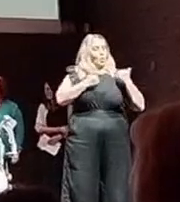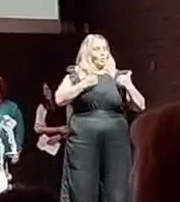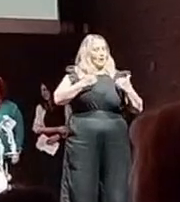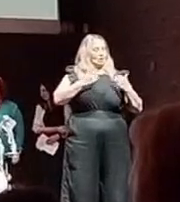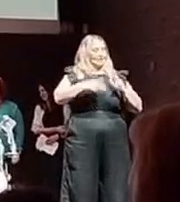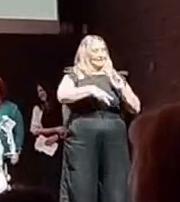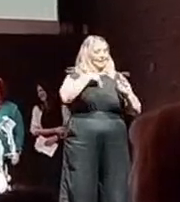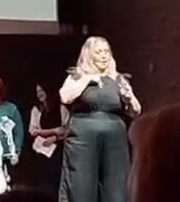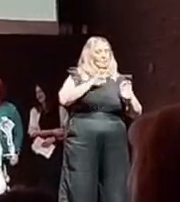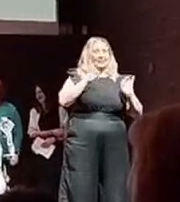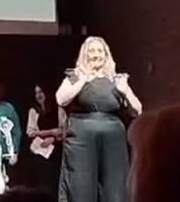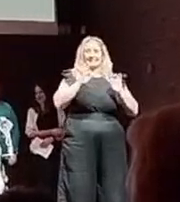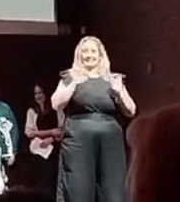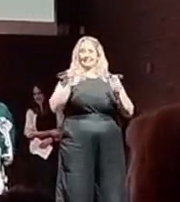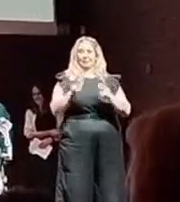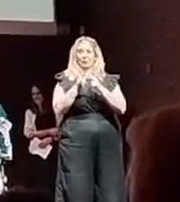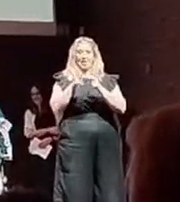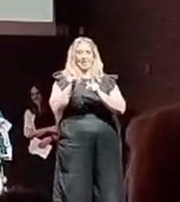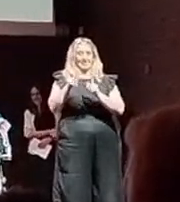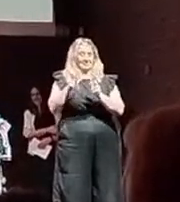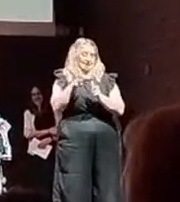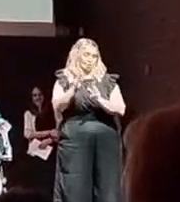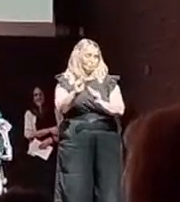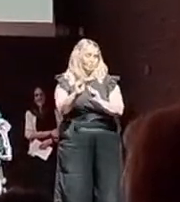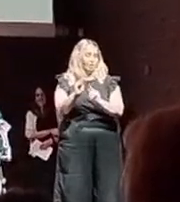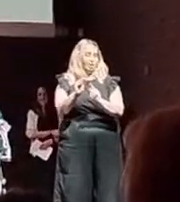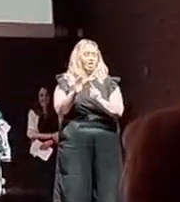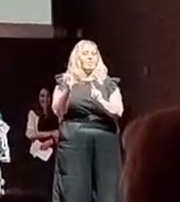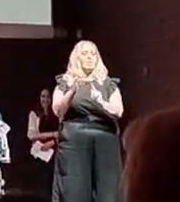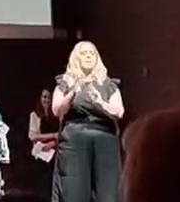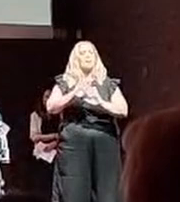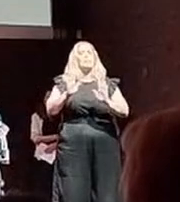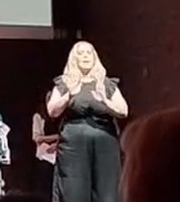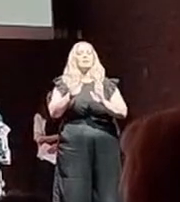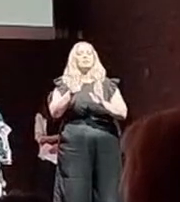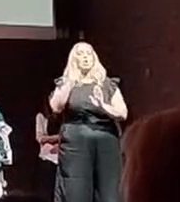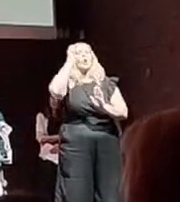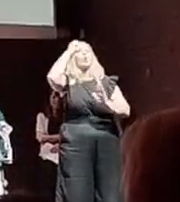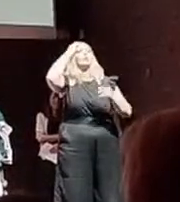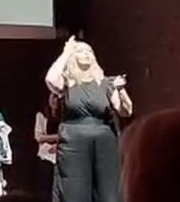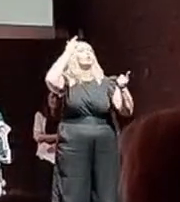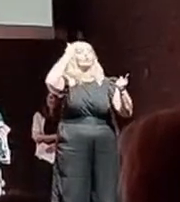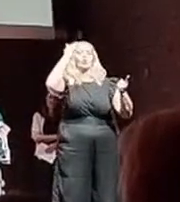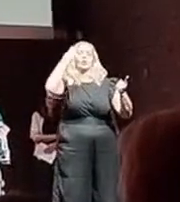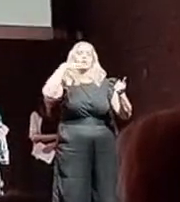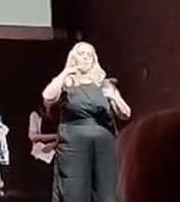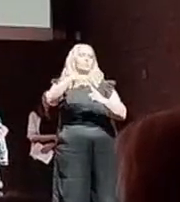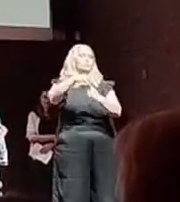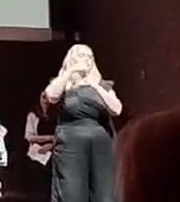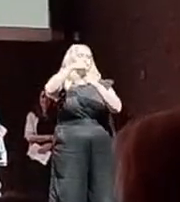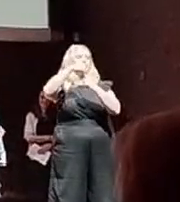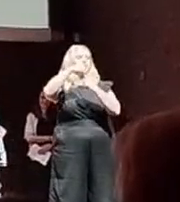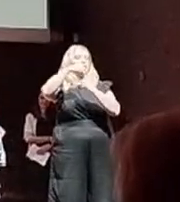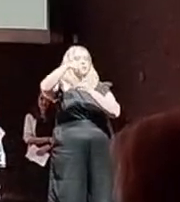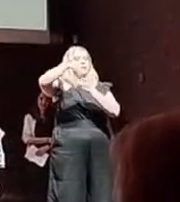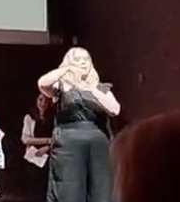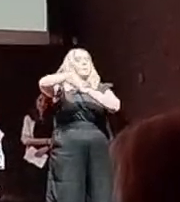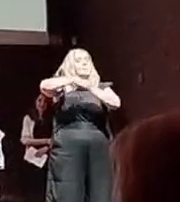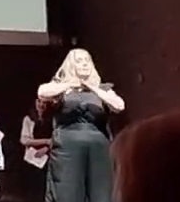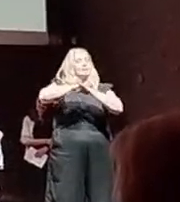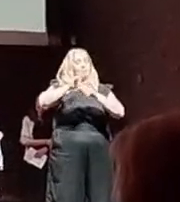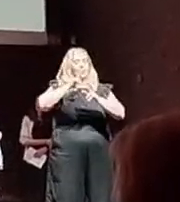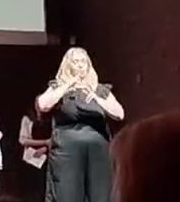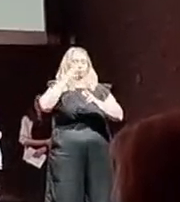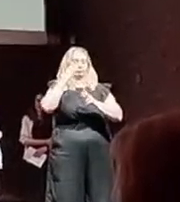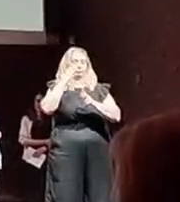general y los derechos sociales en particular no deben de ser solo conceptos, sino piedras angulares de un Estado social robusto